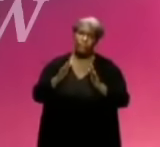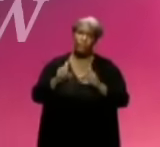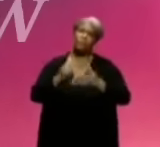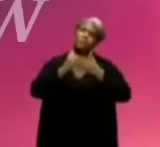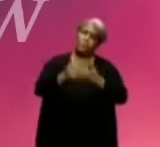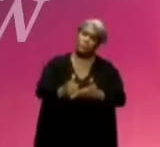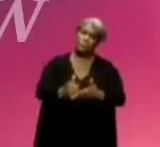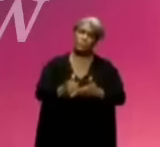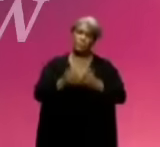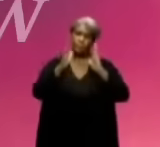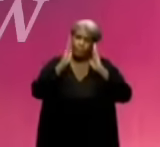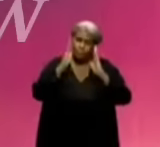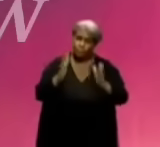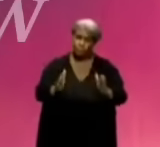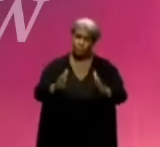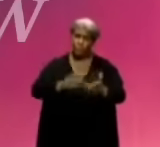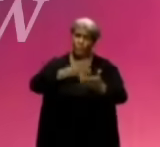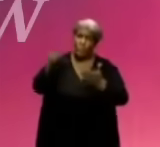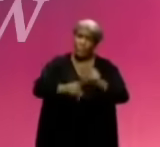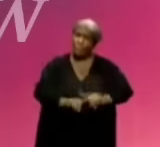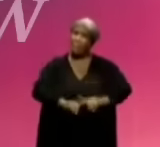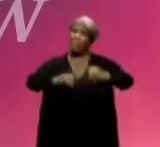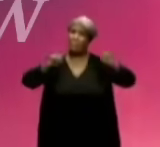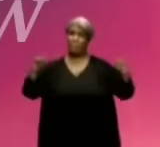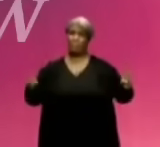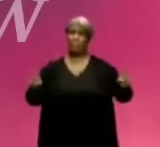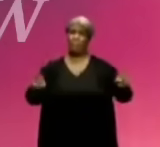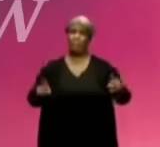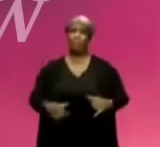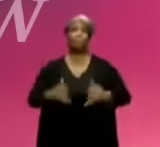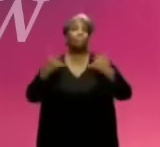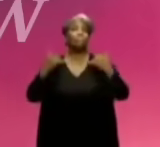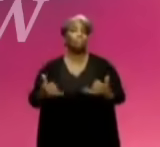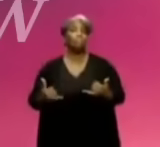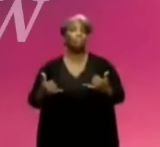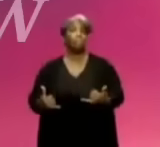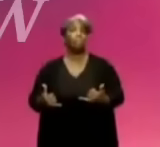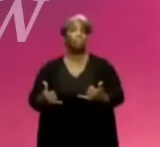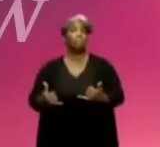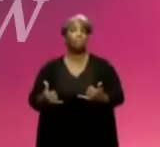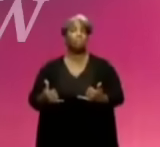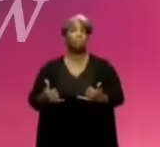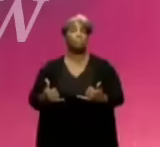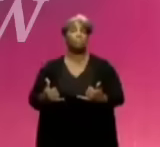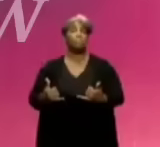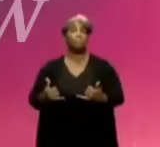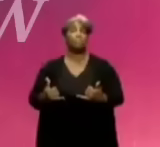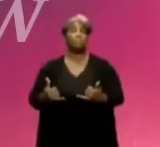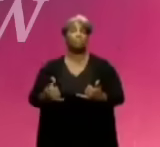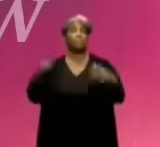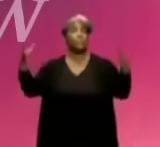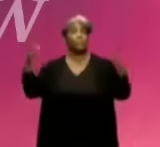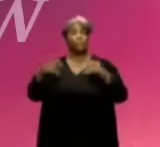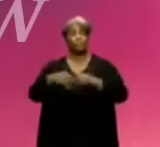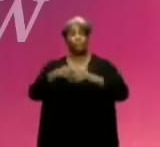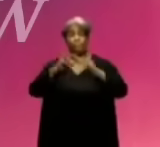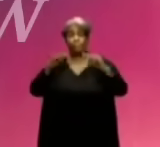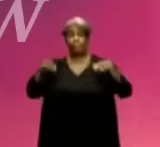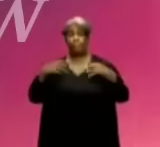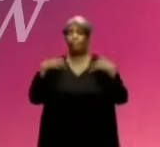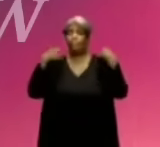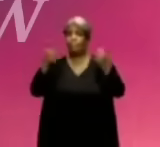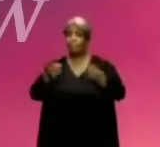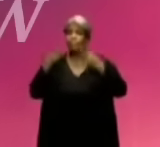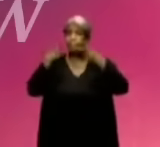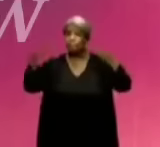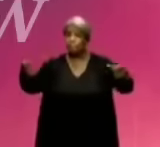esa atención. Son dos programas diferentes. Ahora, en la parte de salud pública y en la